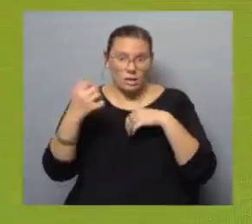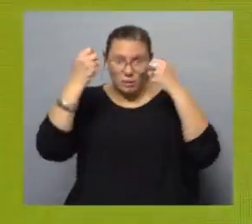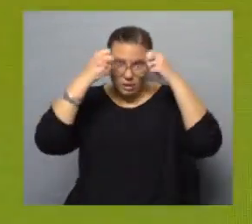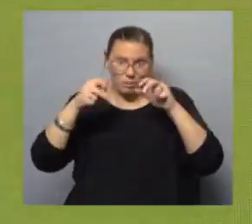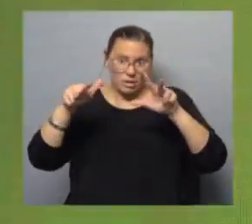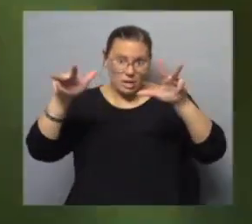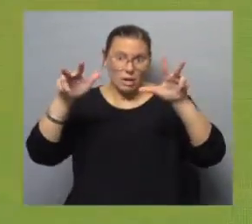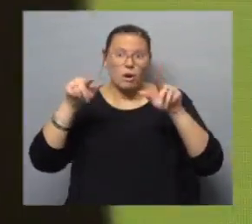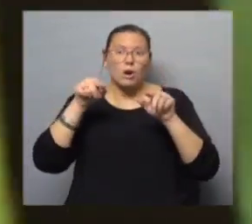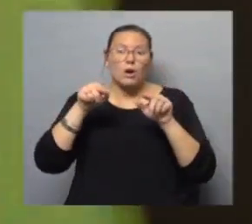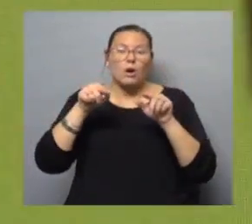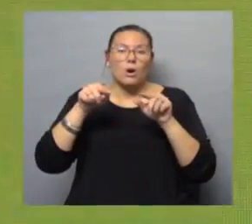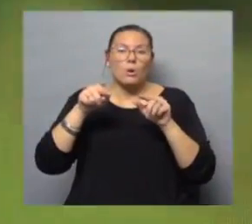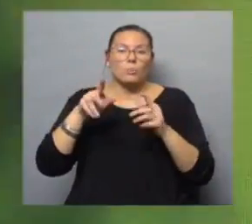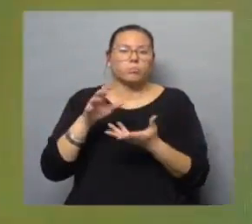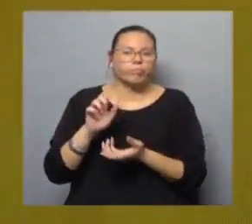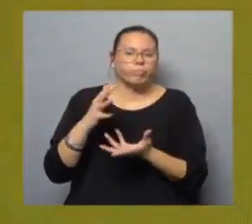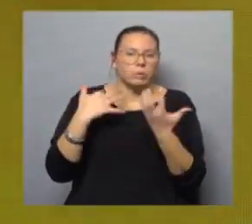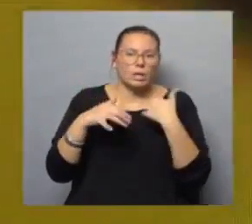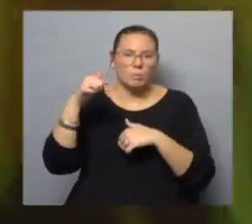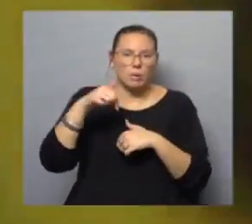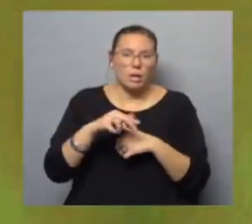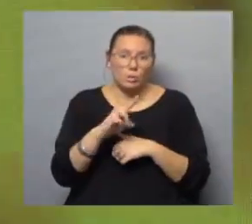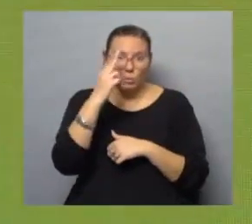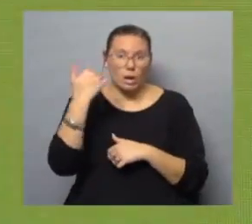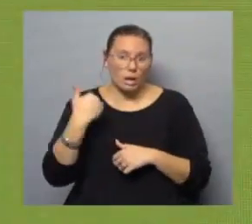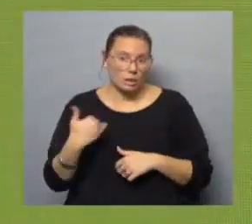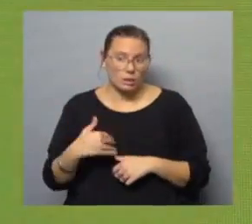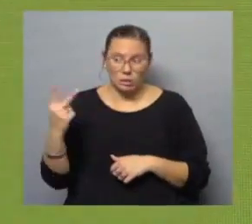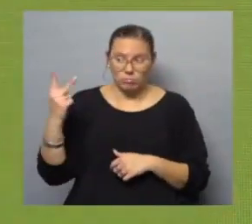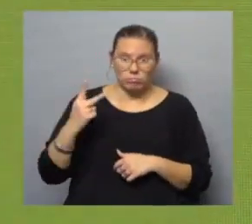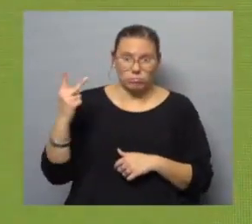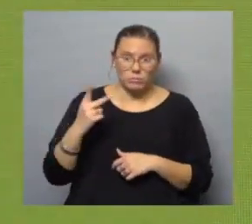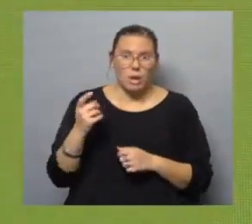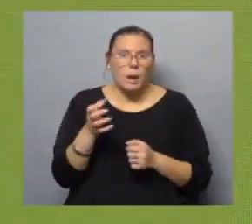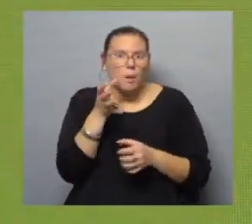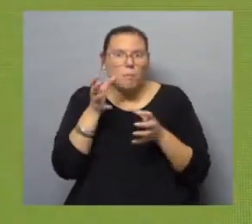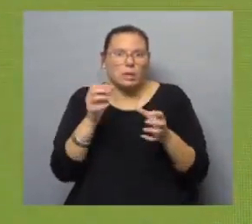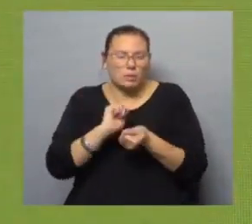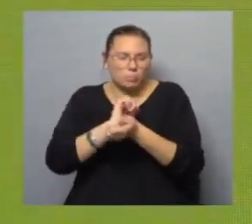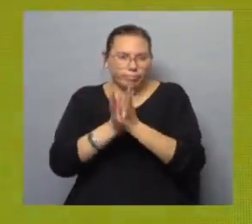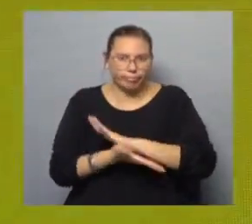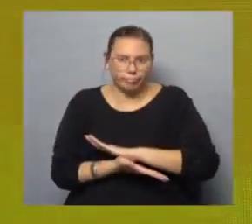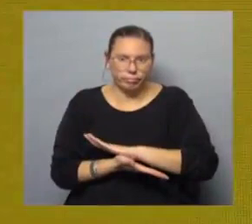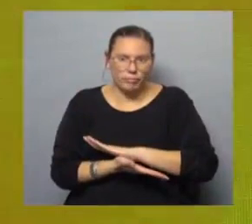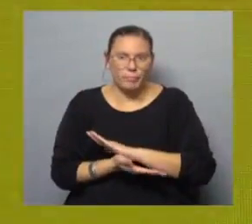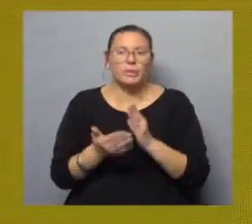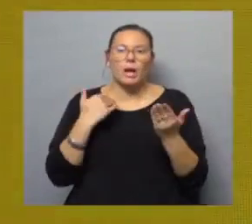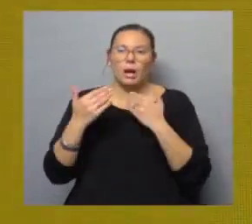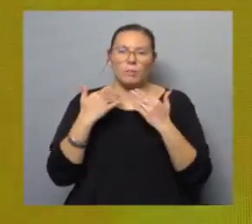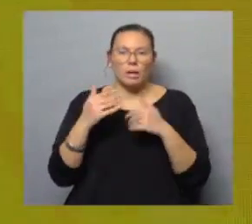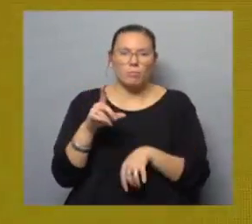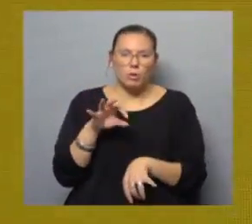campo, que bueno, es una especie que tanto en Uruguay como en Argentina está en peligro de extinción, ¿no? Bueno, hablamos con